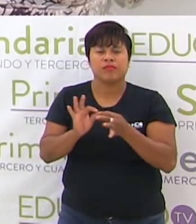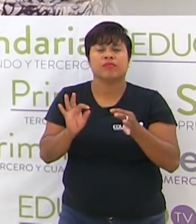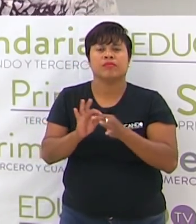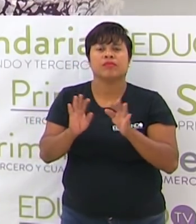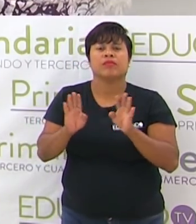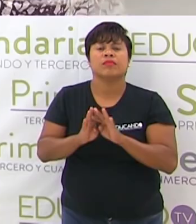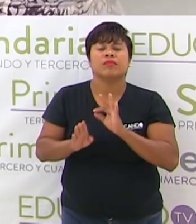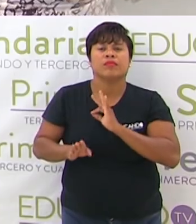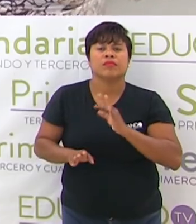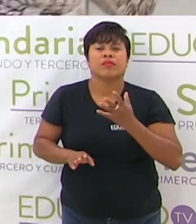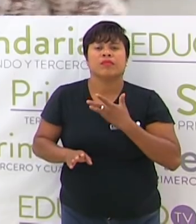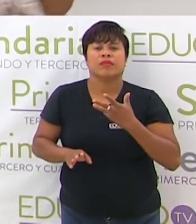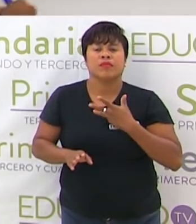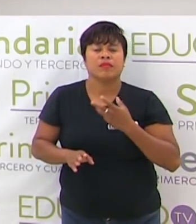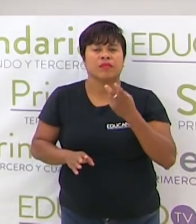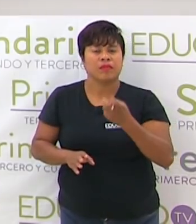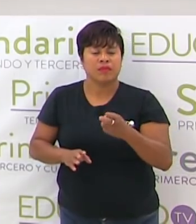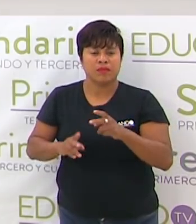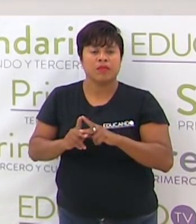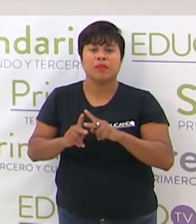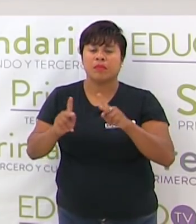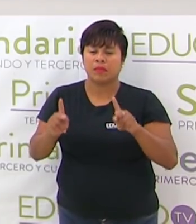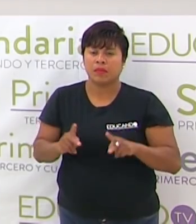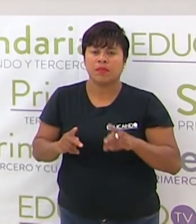cómo obtener la medida de un